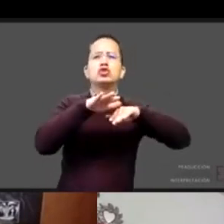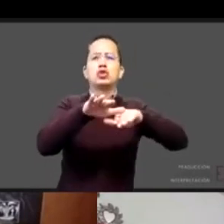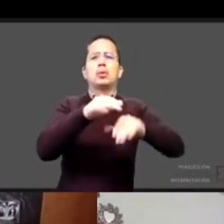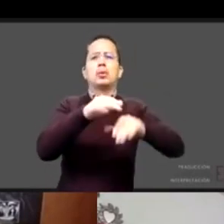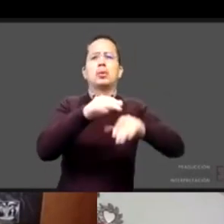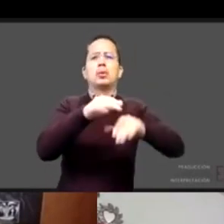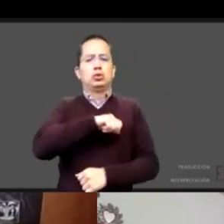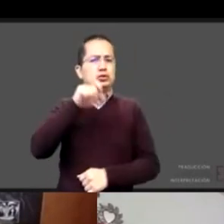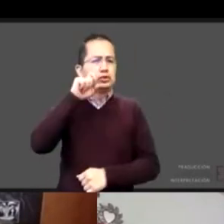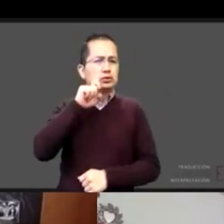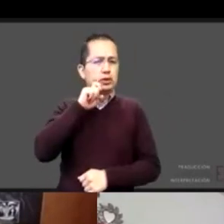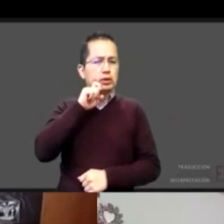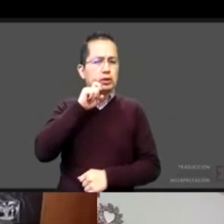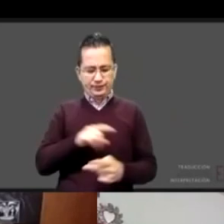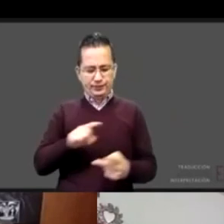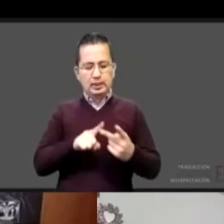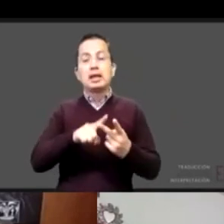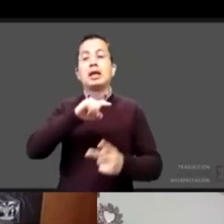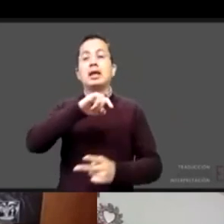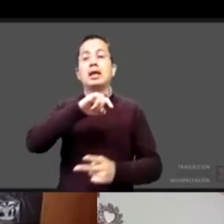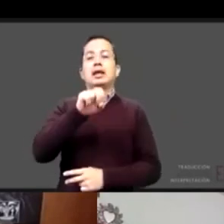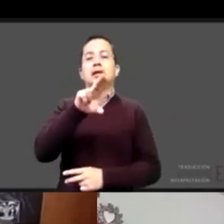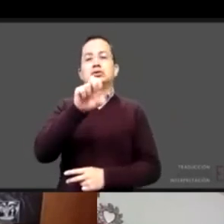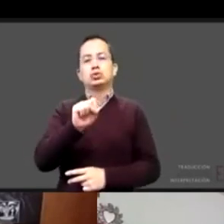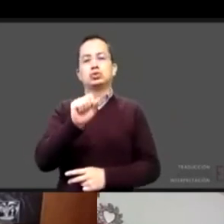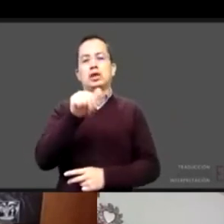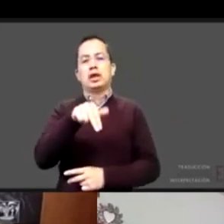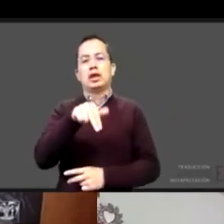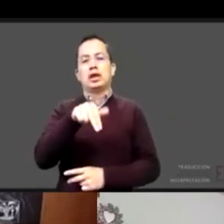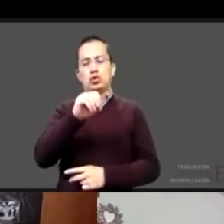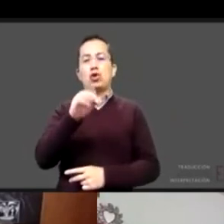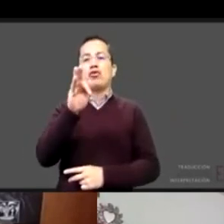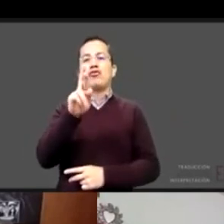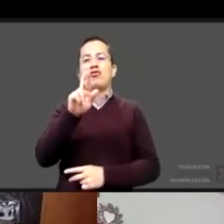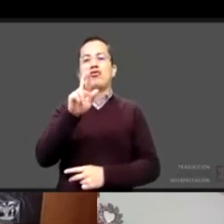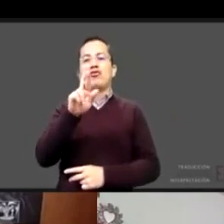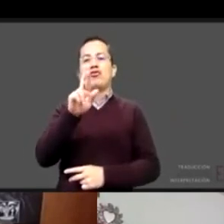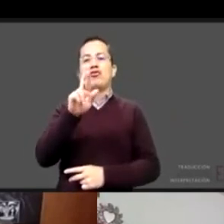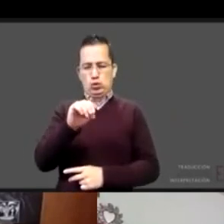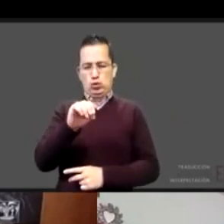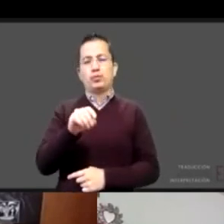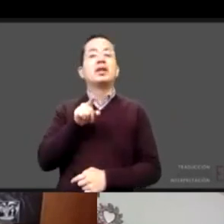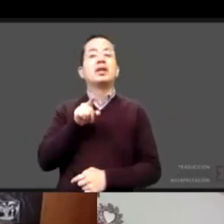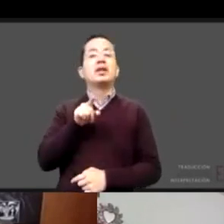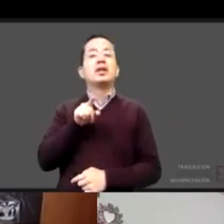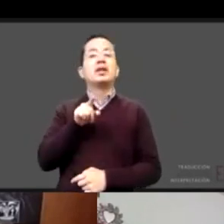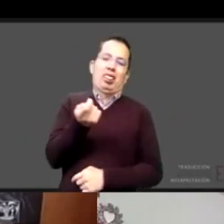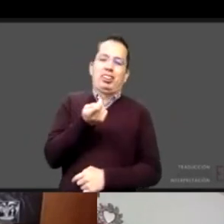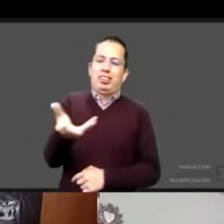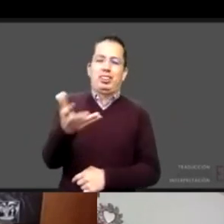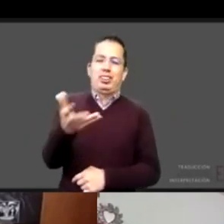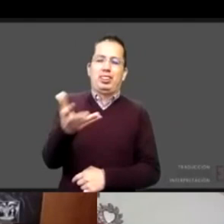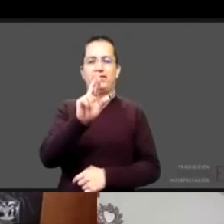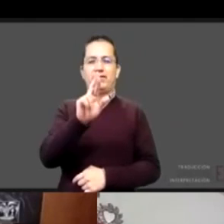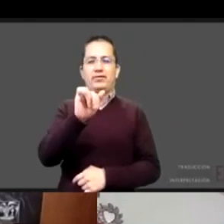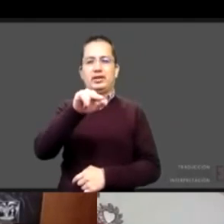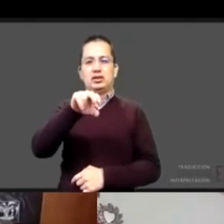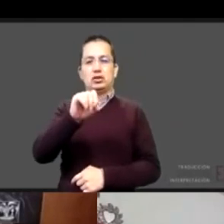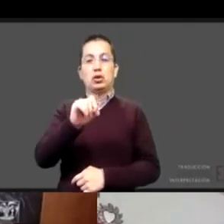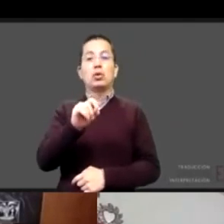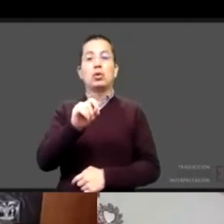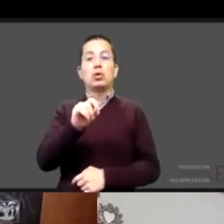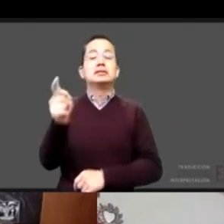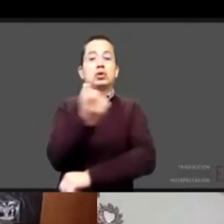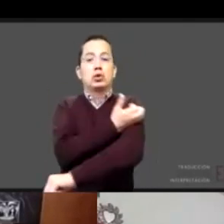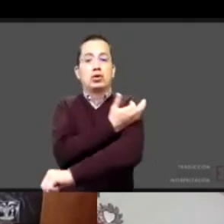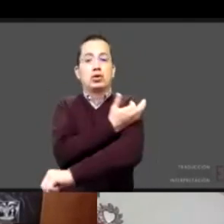Antonio Frino Rodríguez Aguirre. Yo digo que para los cuates es Frino. Y él es nada más y nada menos que el Coordinador Nacional de Desarrollo